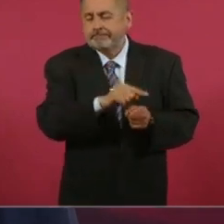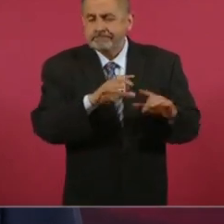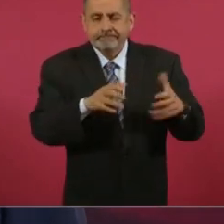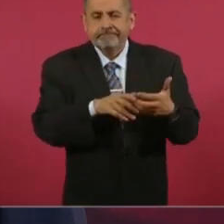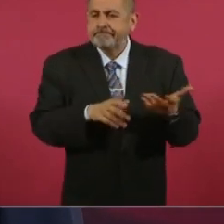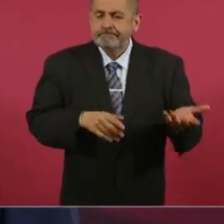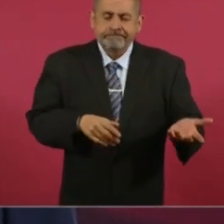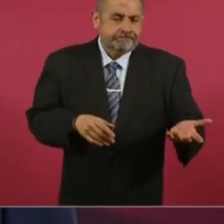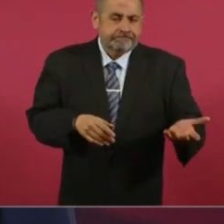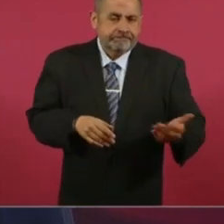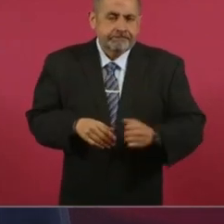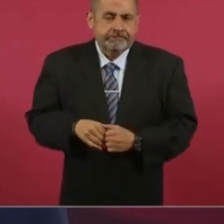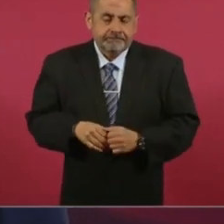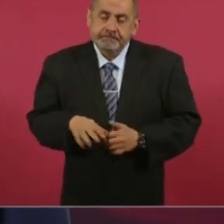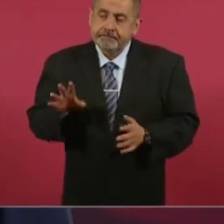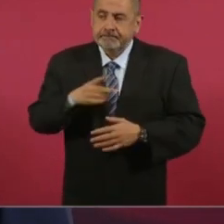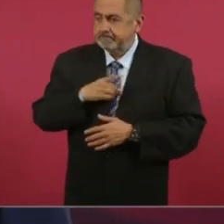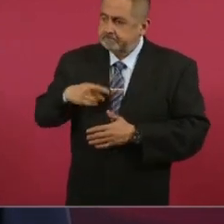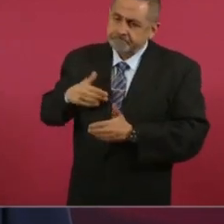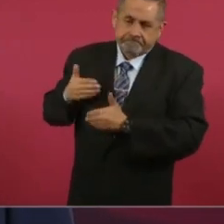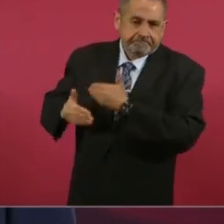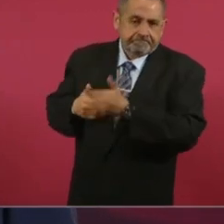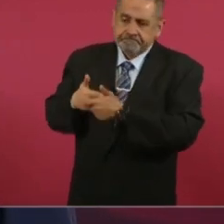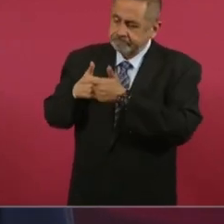Pero tenemos que avanzar